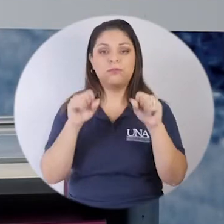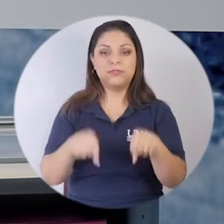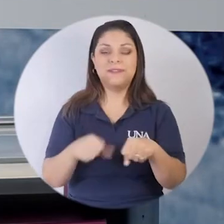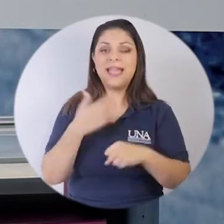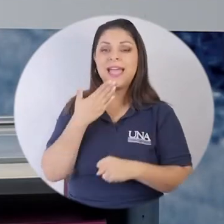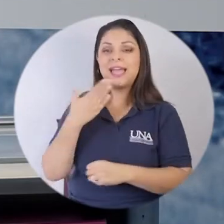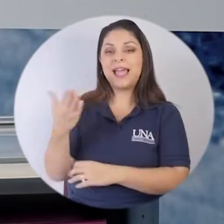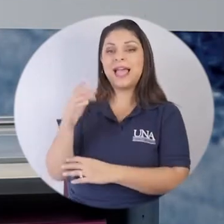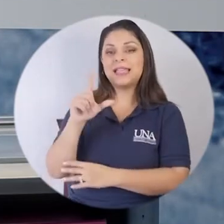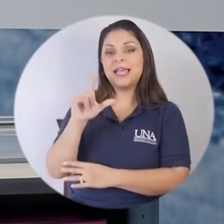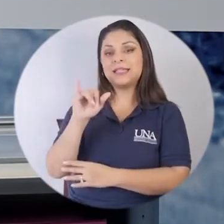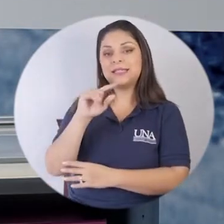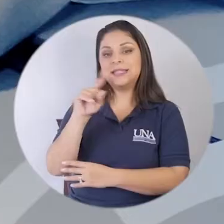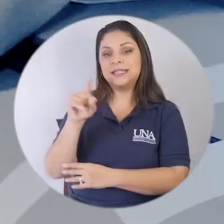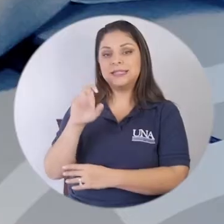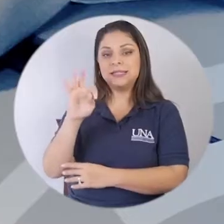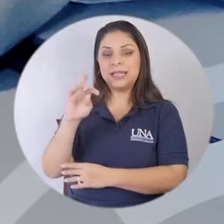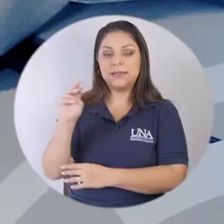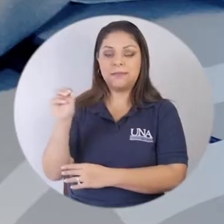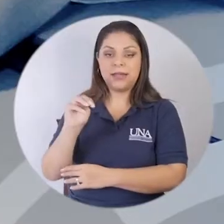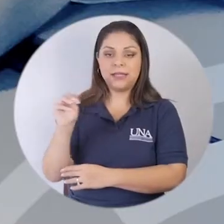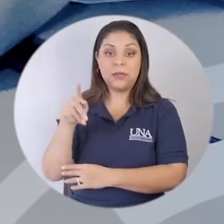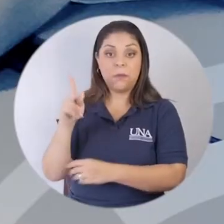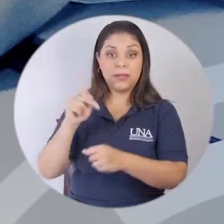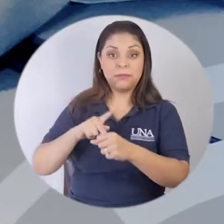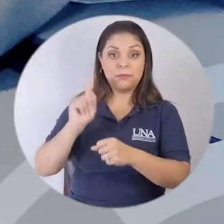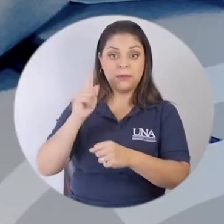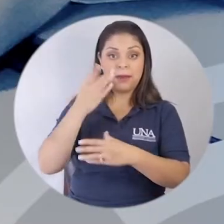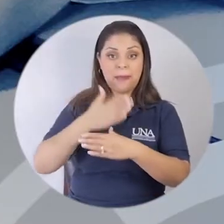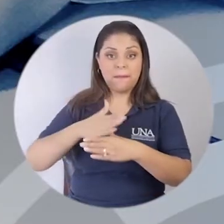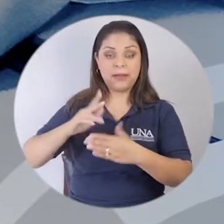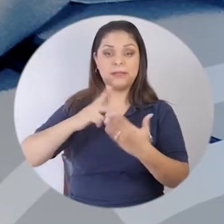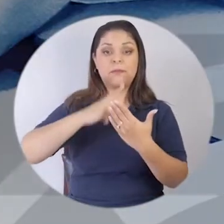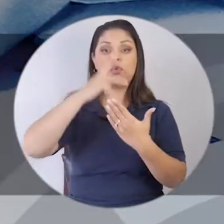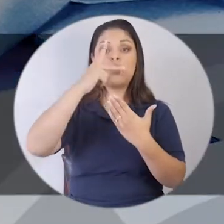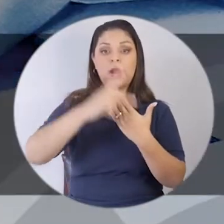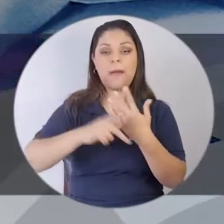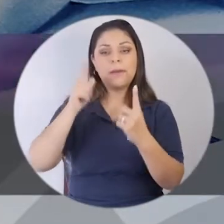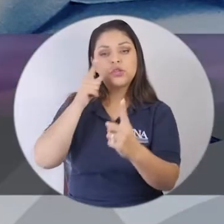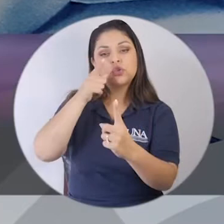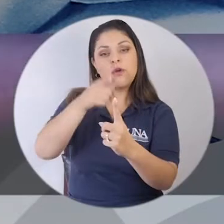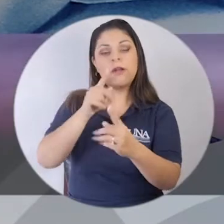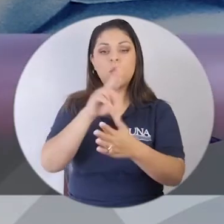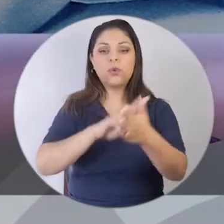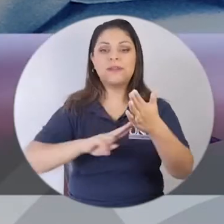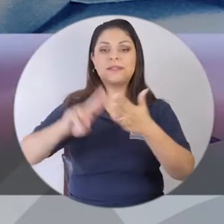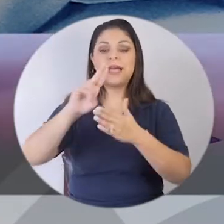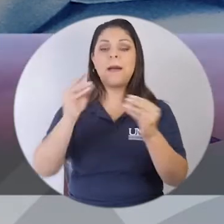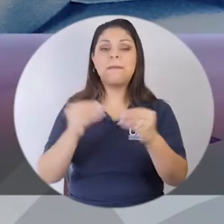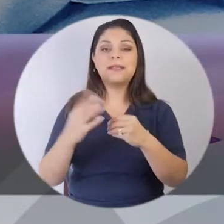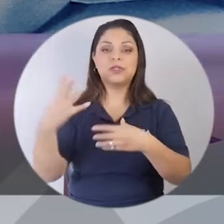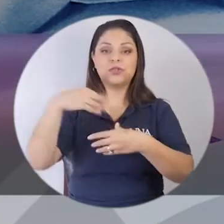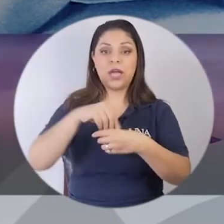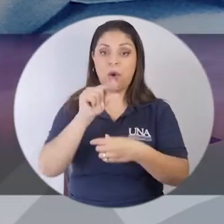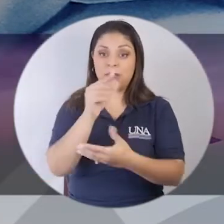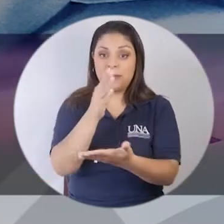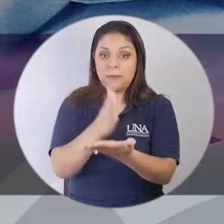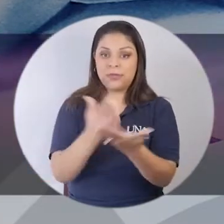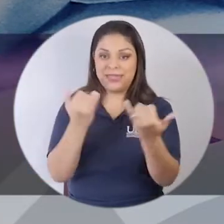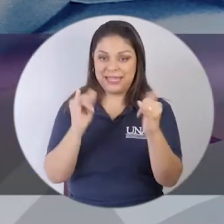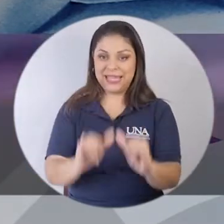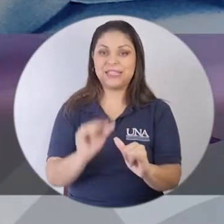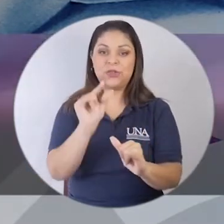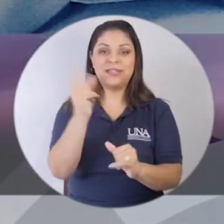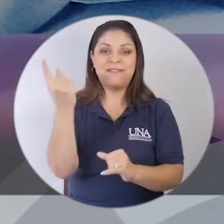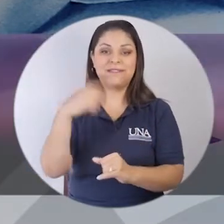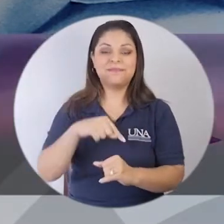equitativo posible. Muchísimas gracias, Lizeth Martínez, por su participación en este primer bloque del programa Hacia una Universidad Más Inclusiva. Vamos a ir a una